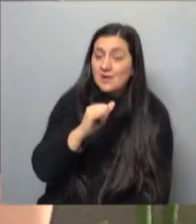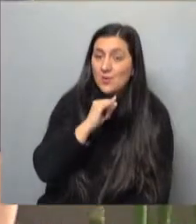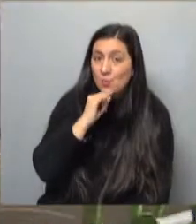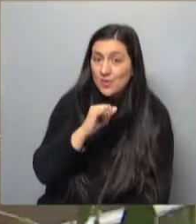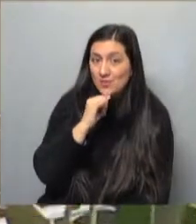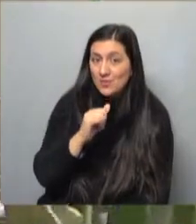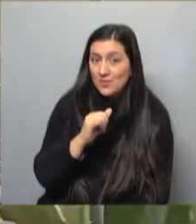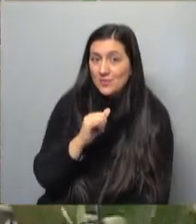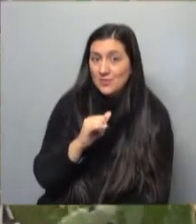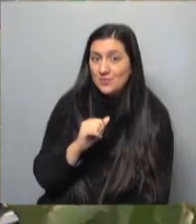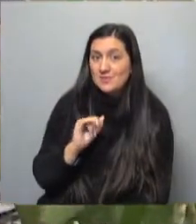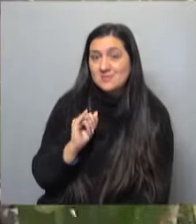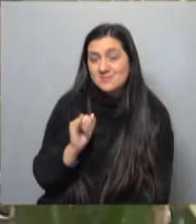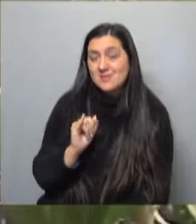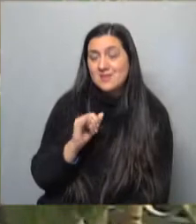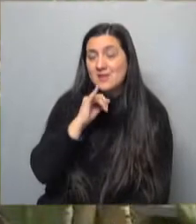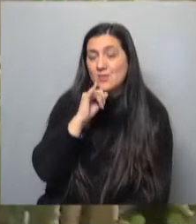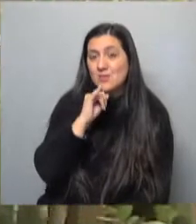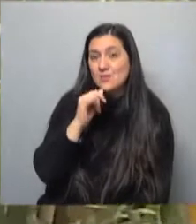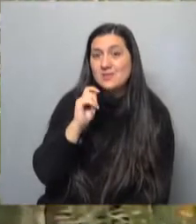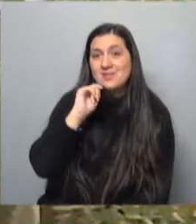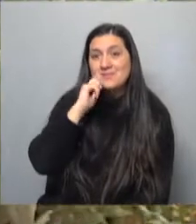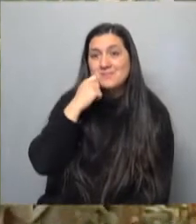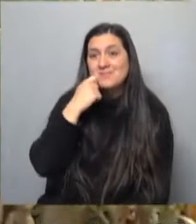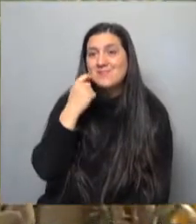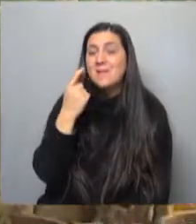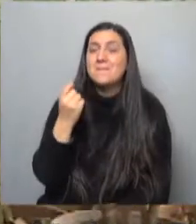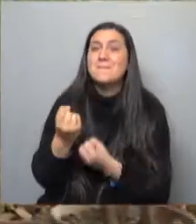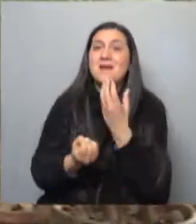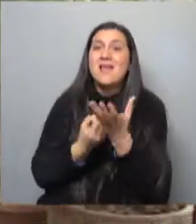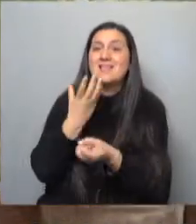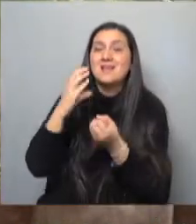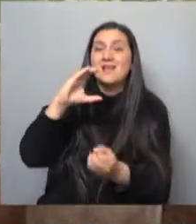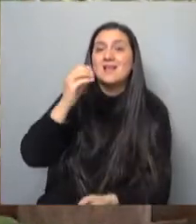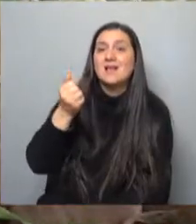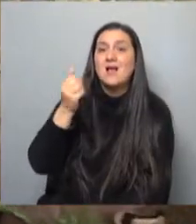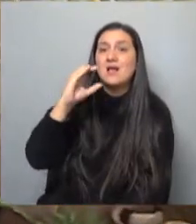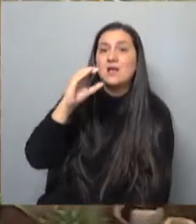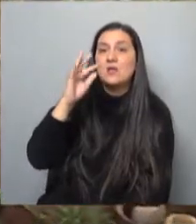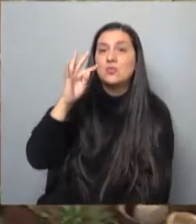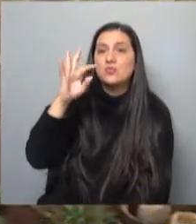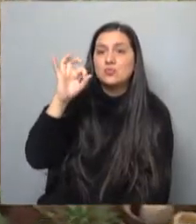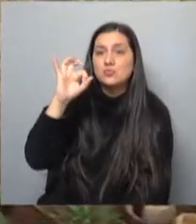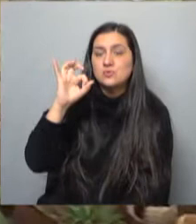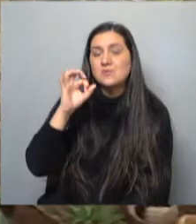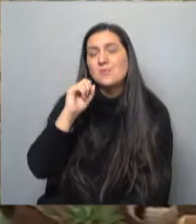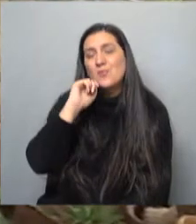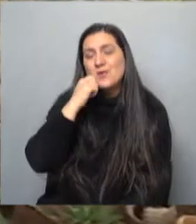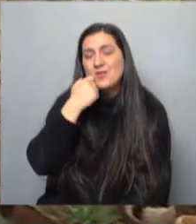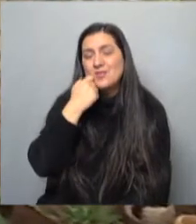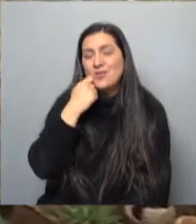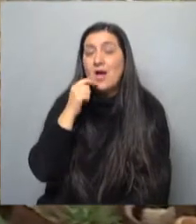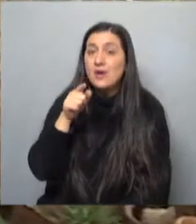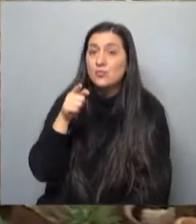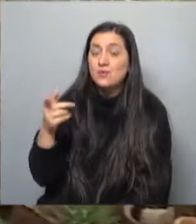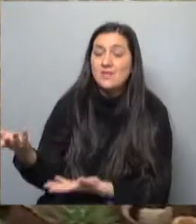cactus, encantado. Sí, exactamente, tiene unos cactus preciosos, Ignacio, acá atrás, y estuvimos hablando bastante del tema. Te dejo a vos para que dejes la invitación entonces para este fin de